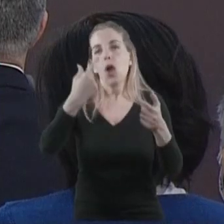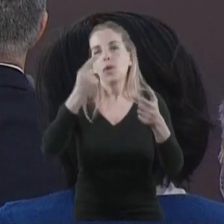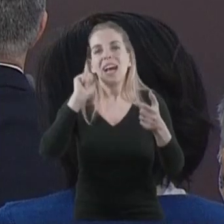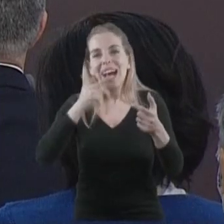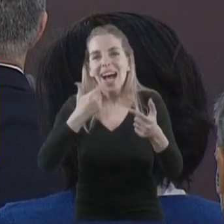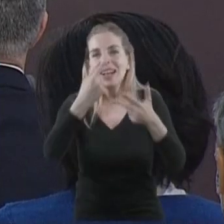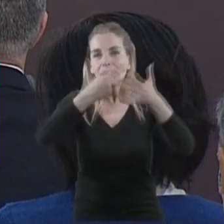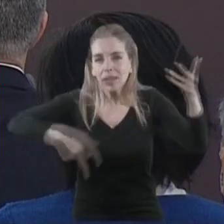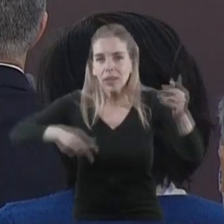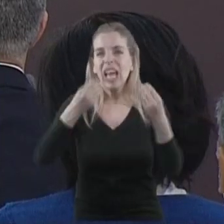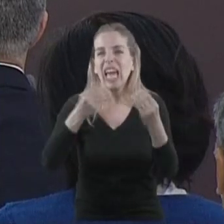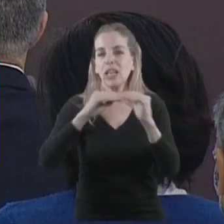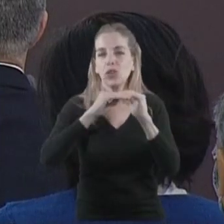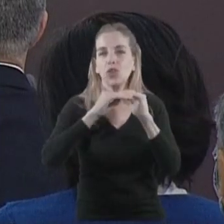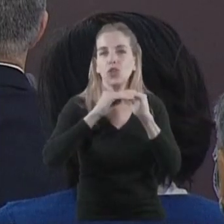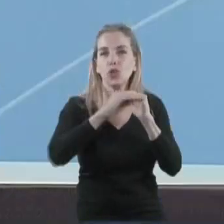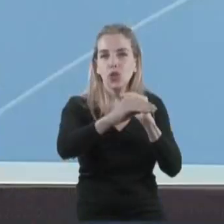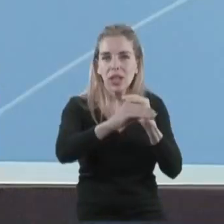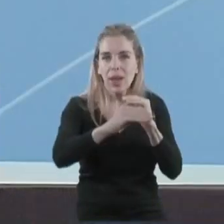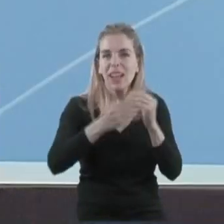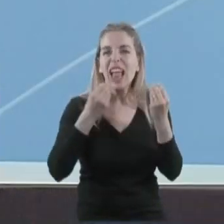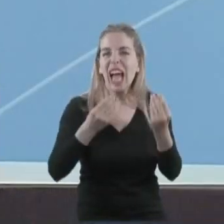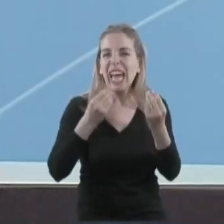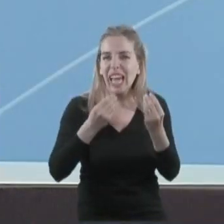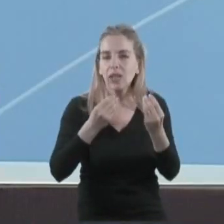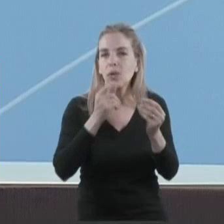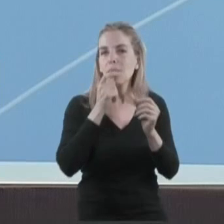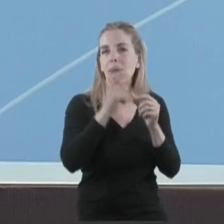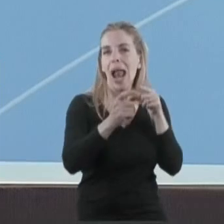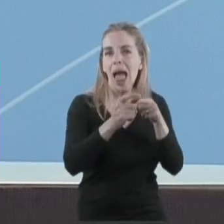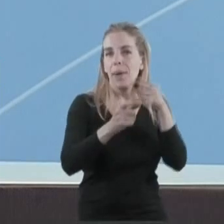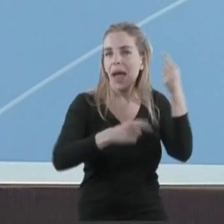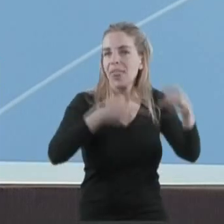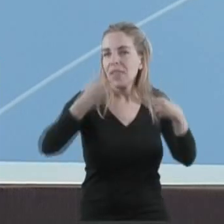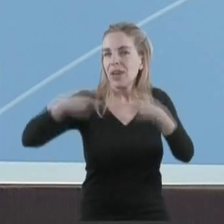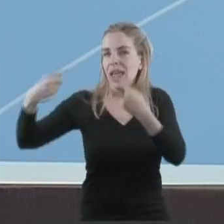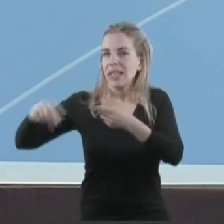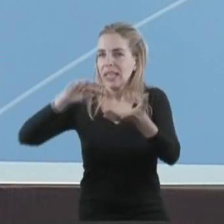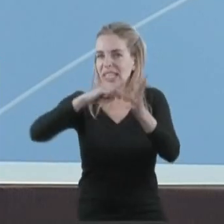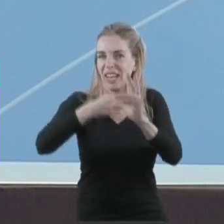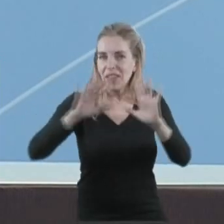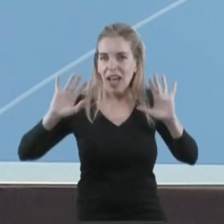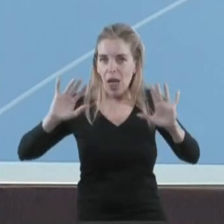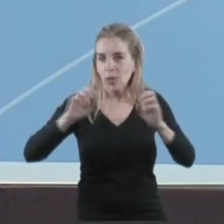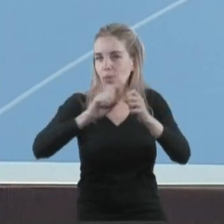Y la sustentabilidad en un sentido amplio. La sustentabilidad es un concepto multidimensional.